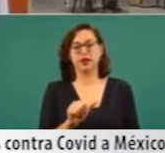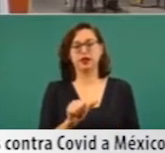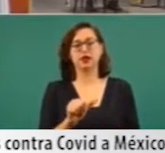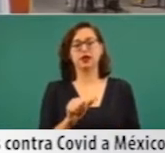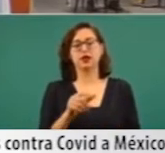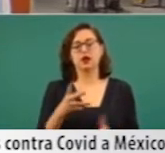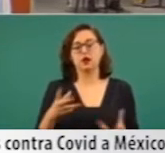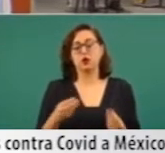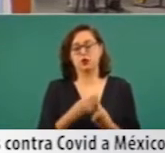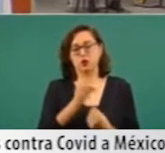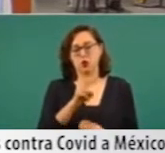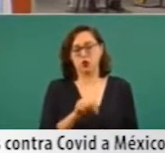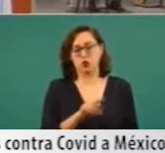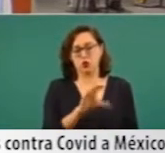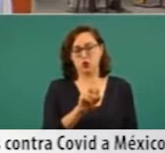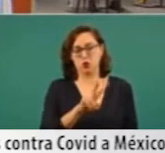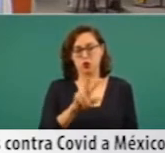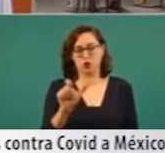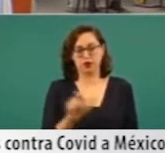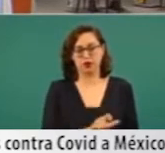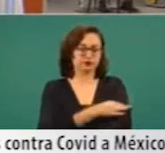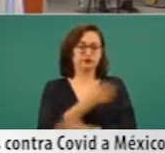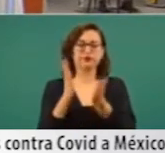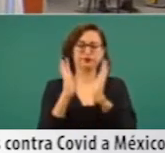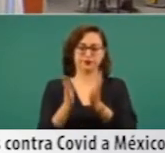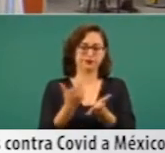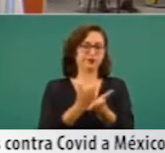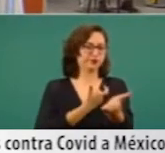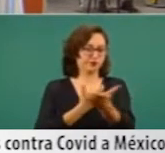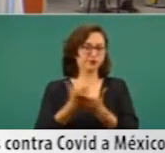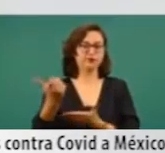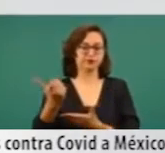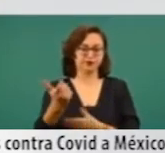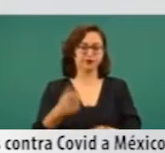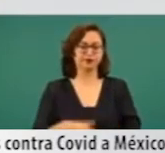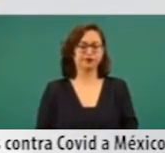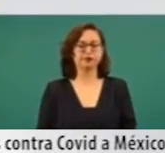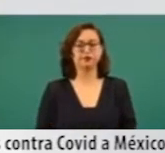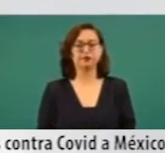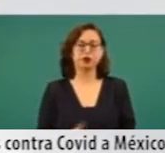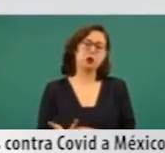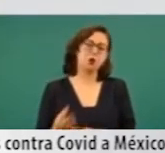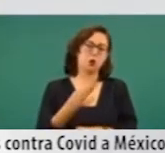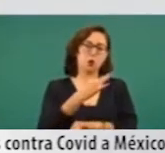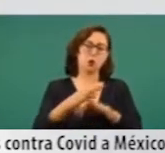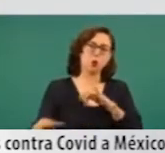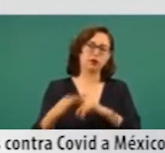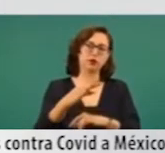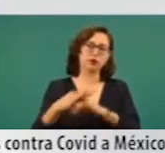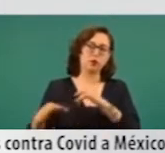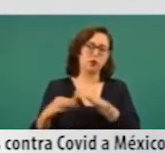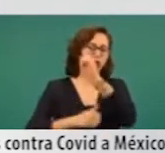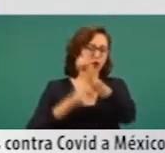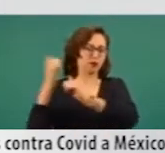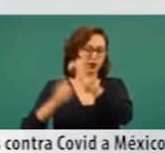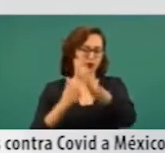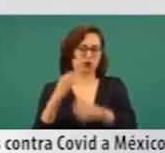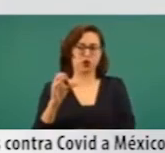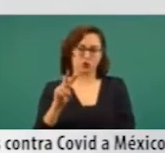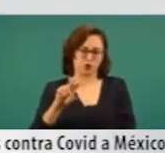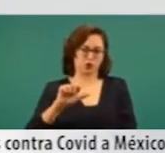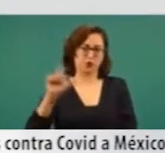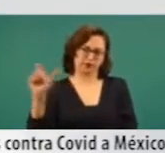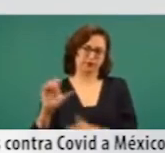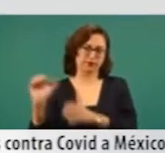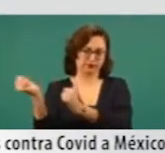confirmarse la llegada de 1.020.000 dosis de la vacuna CanSino Biologics para su envasado en el país. En lo que resta del mes de